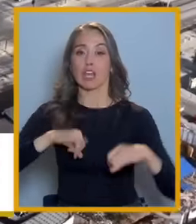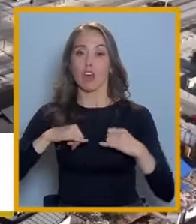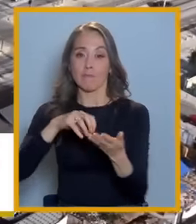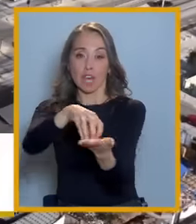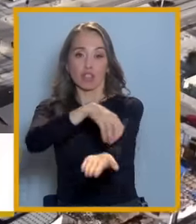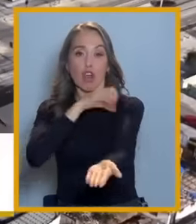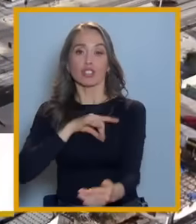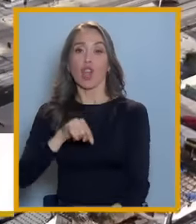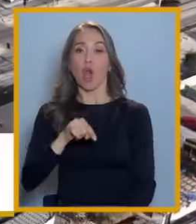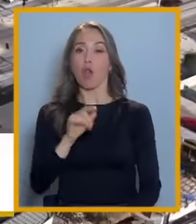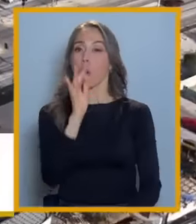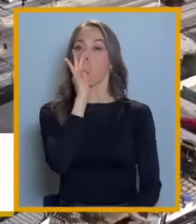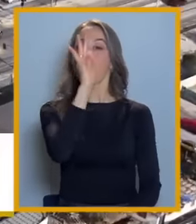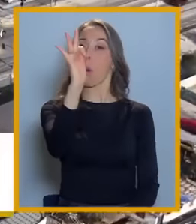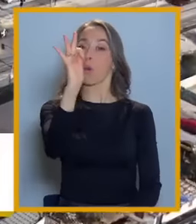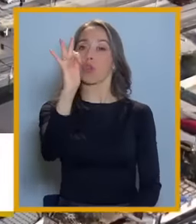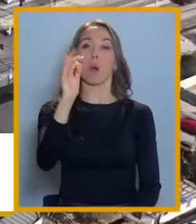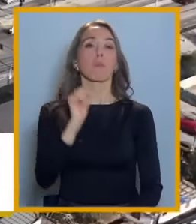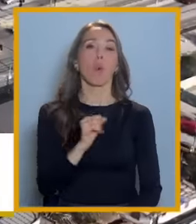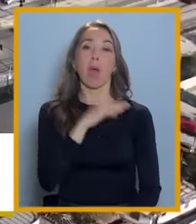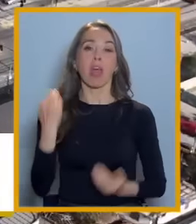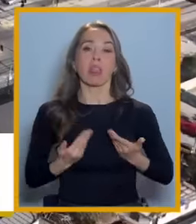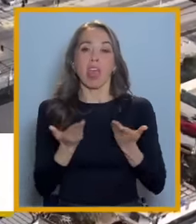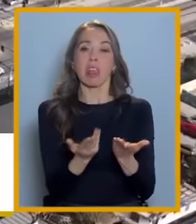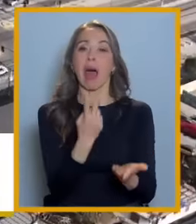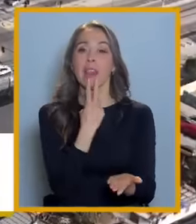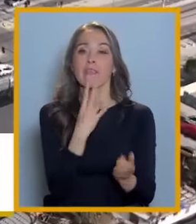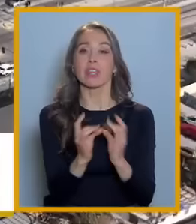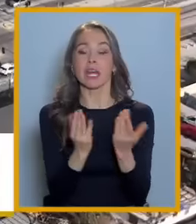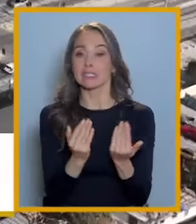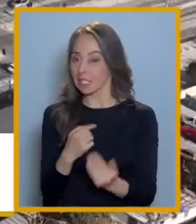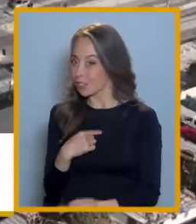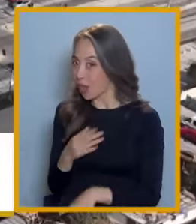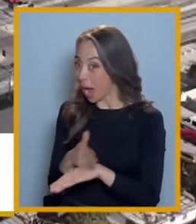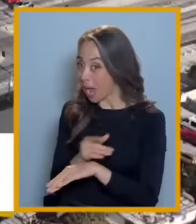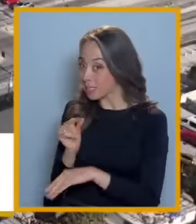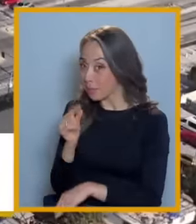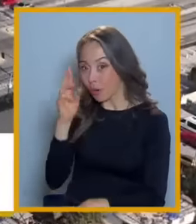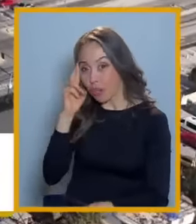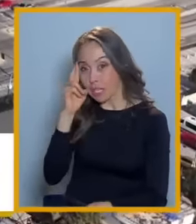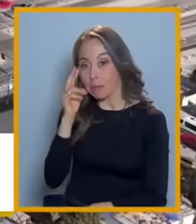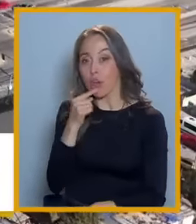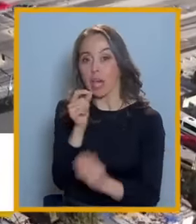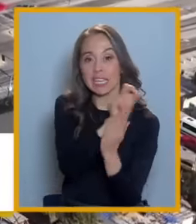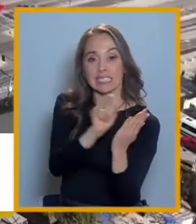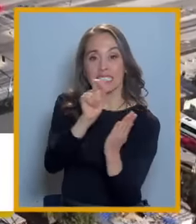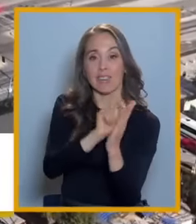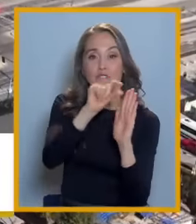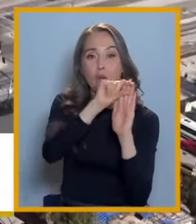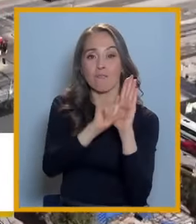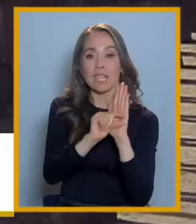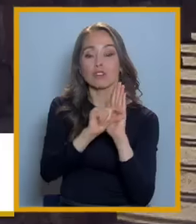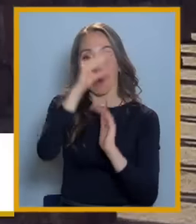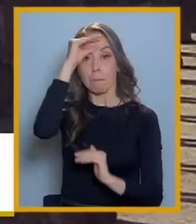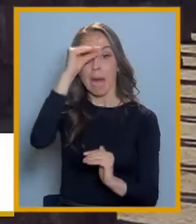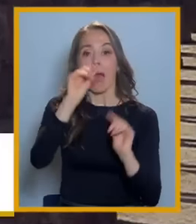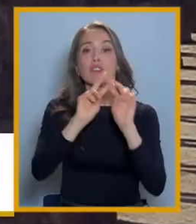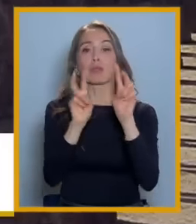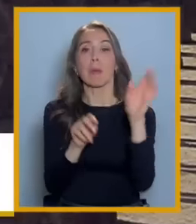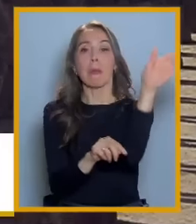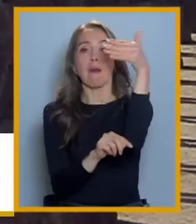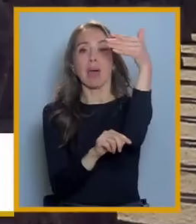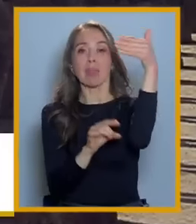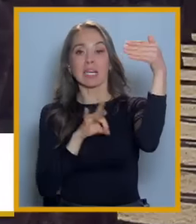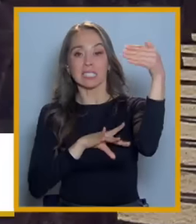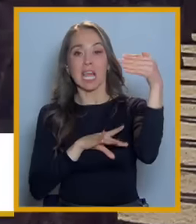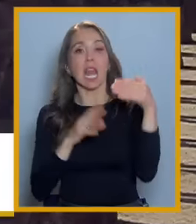todo Chile que el día de hoy han jurado dar su vida si fuese necesario. Y yo hace unos instantes recordaba los versos de Pablo Neruda en torno a la bandera y también fíjate